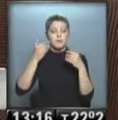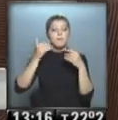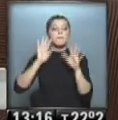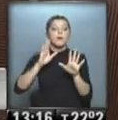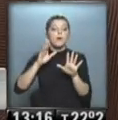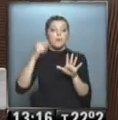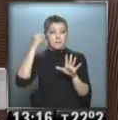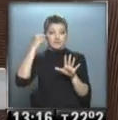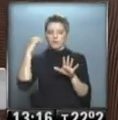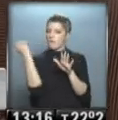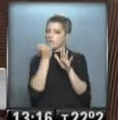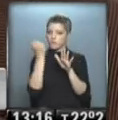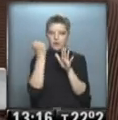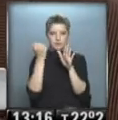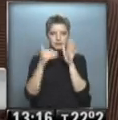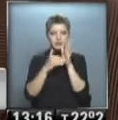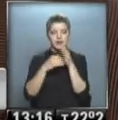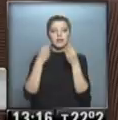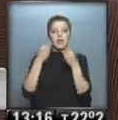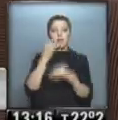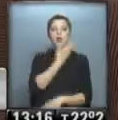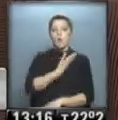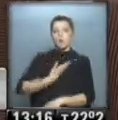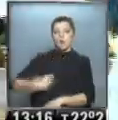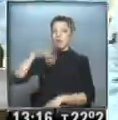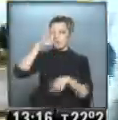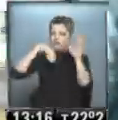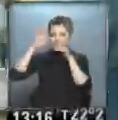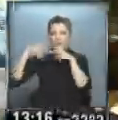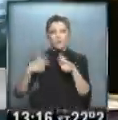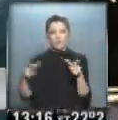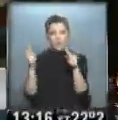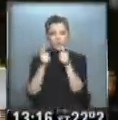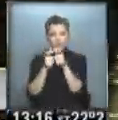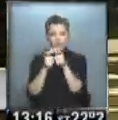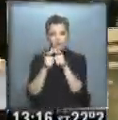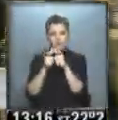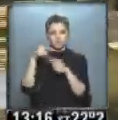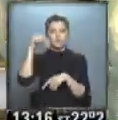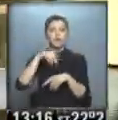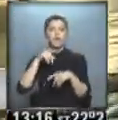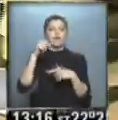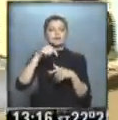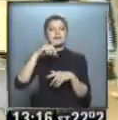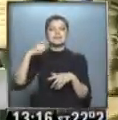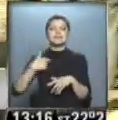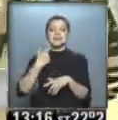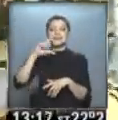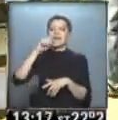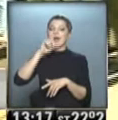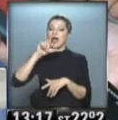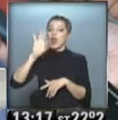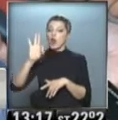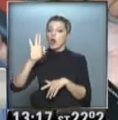parece importantísimo que el gobierno haya tomado esta iniciativa. ¿Con una posición consensuada con la CGT de Caló?